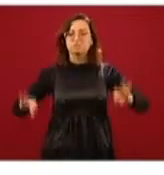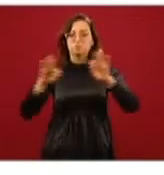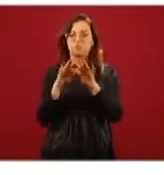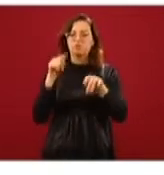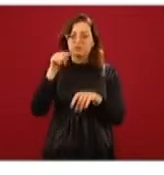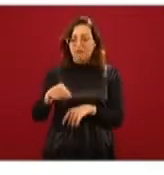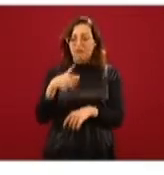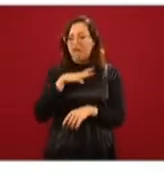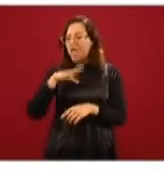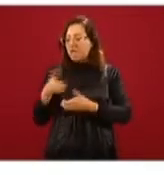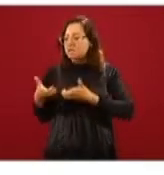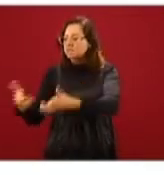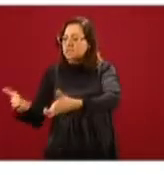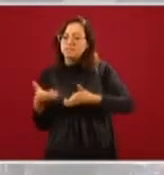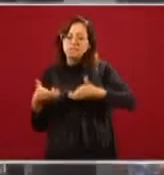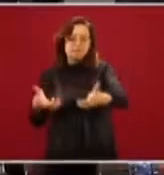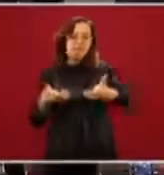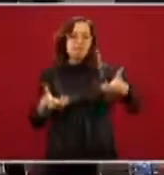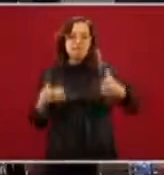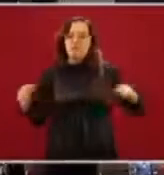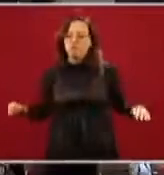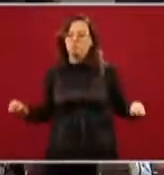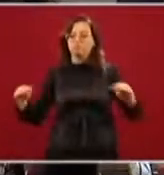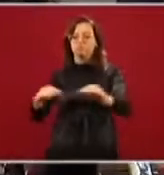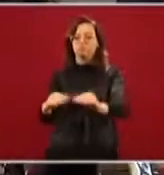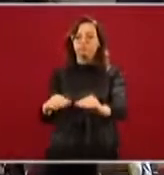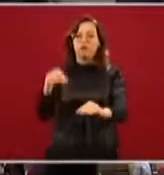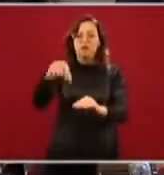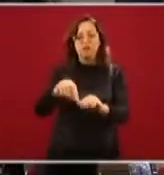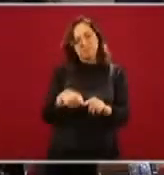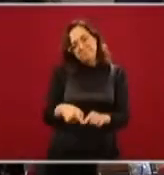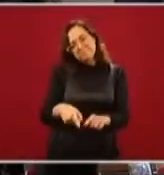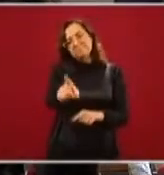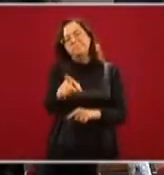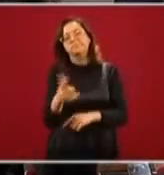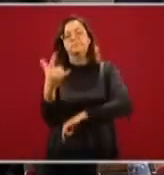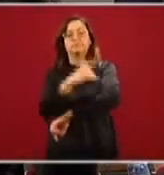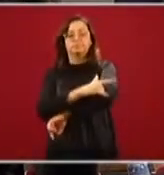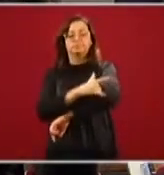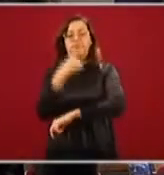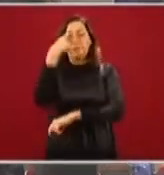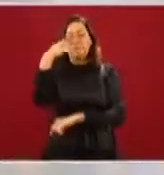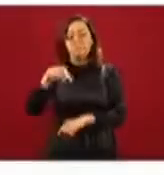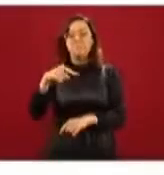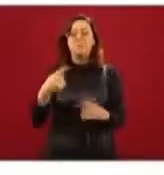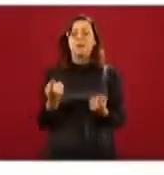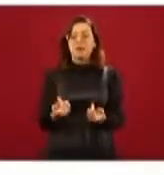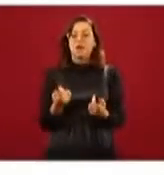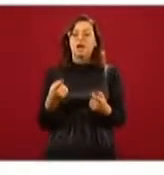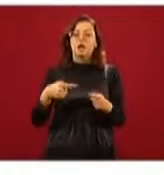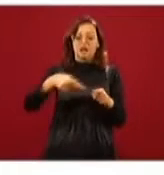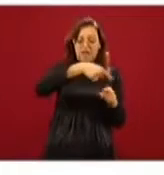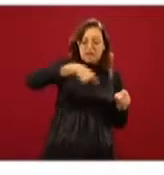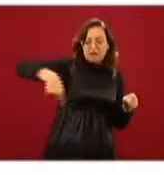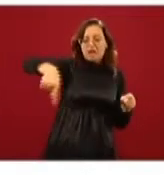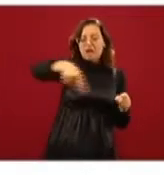vial con varias conexiones para poder vincular el circuito exterior mexiquense con la entrada